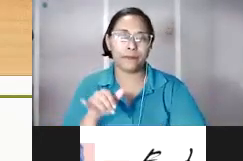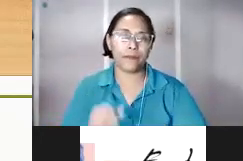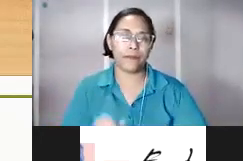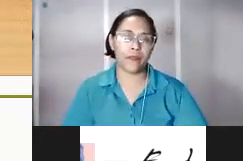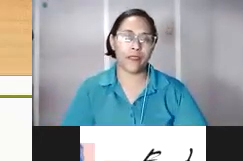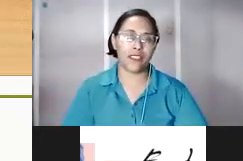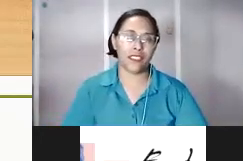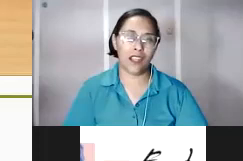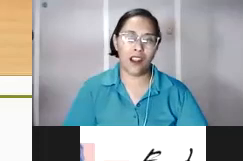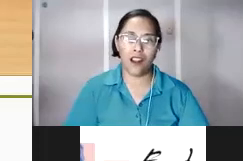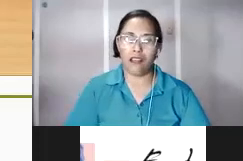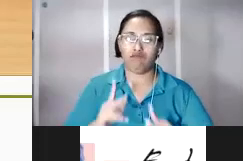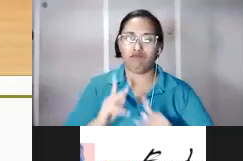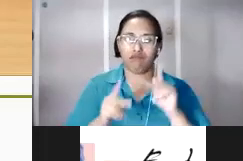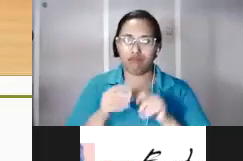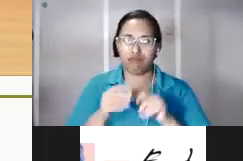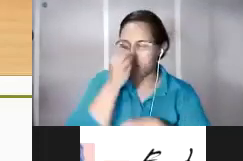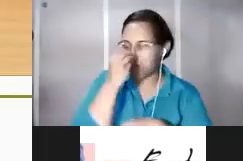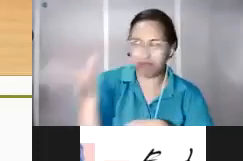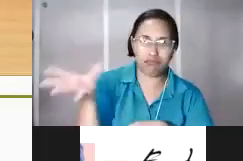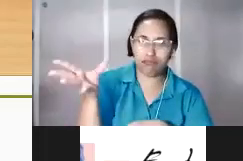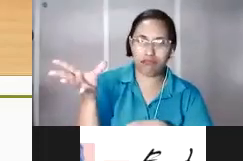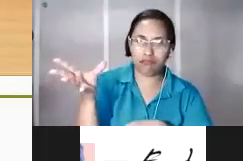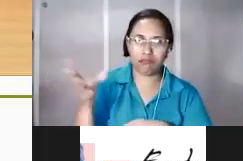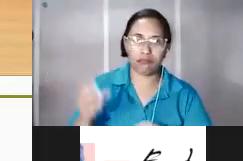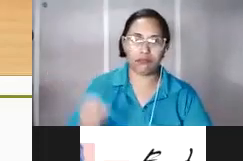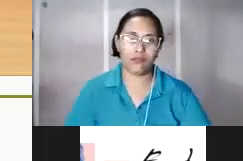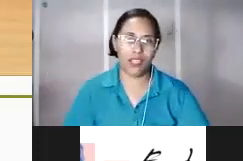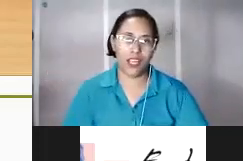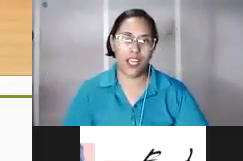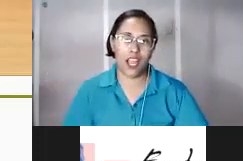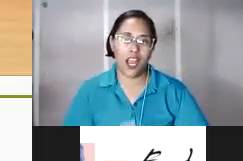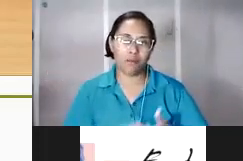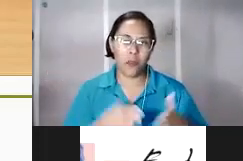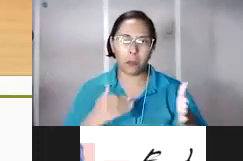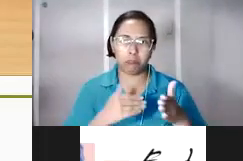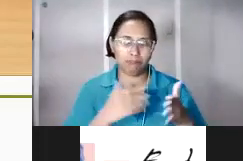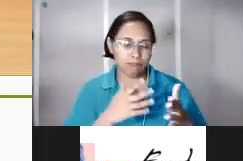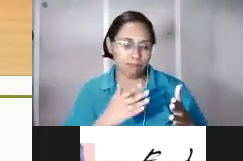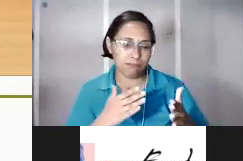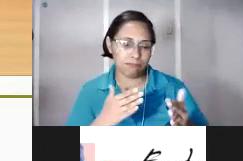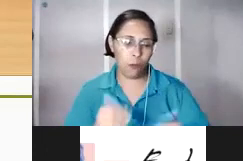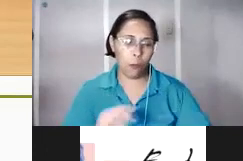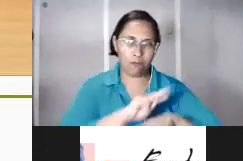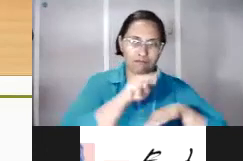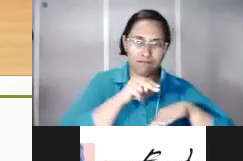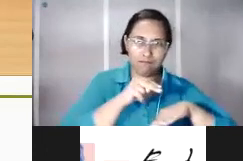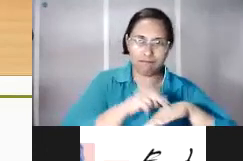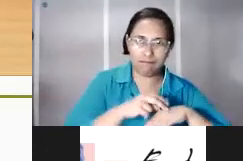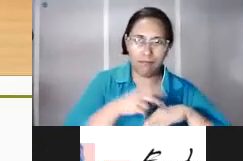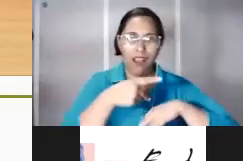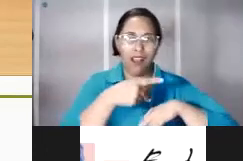la indiferencia apegada a nuestro modo de ser tropical y que